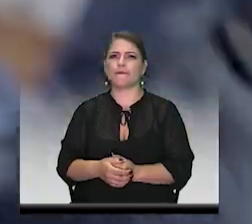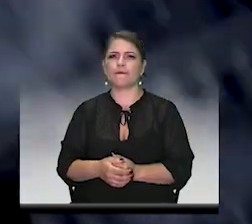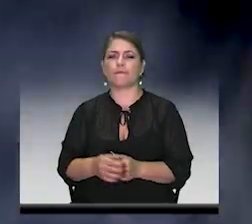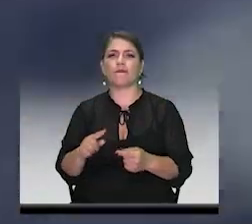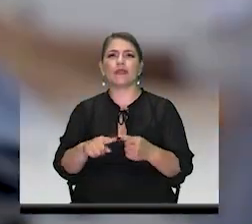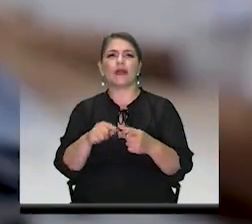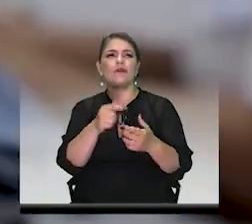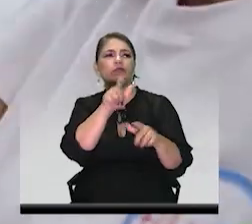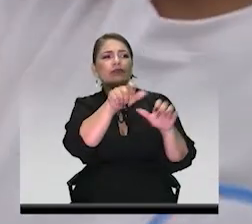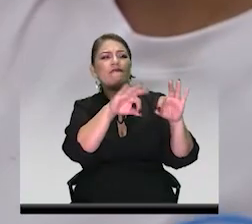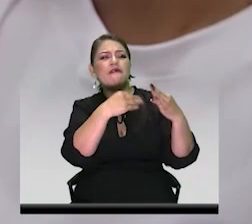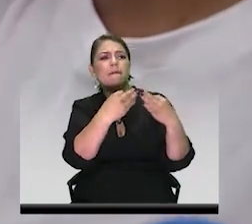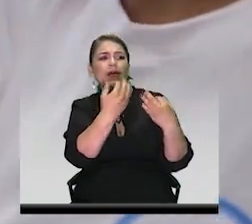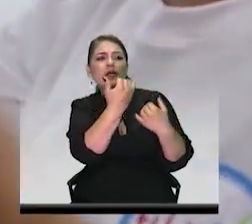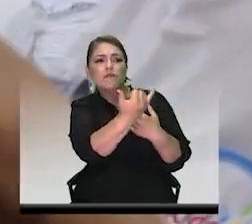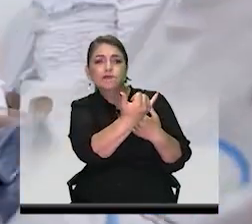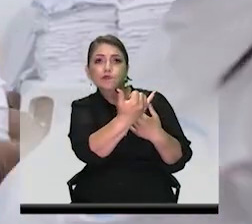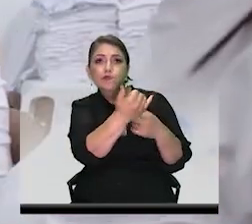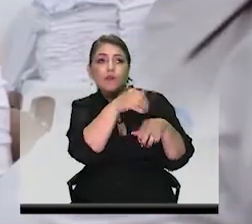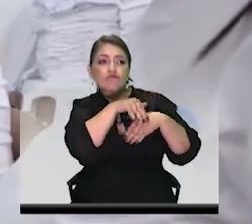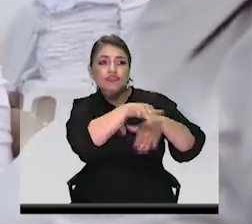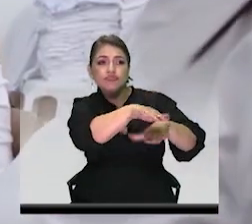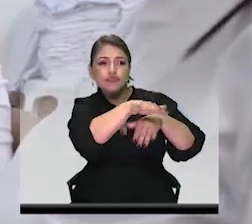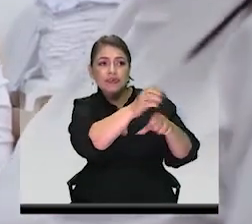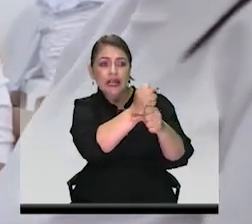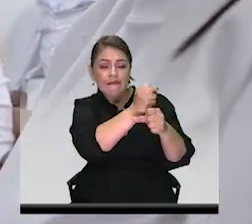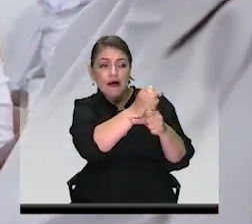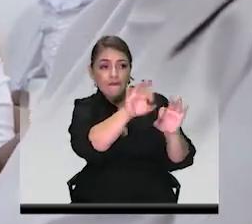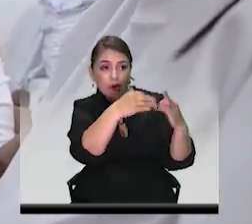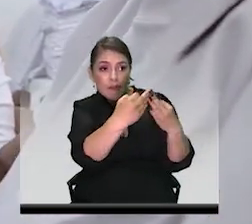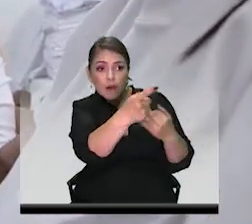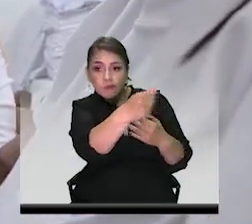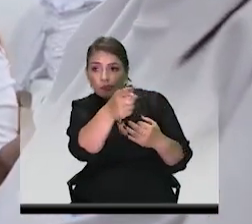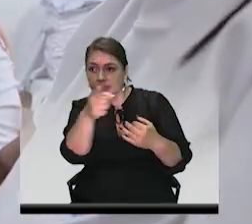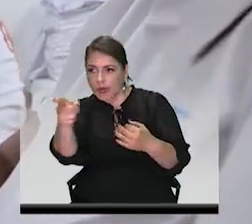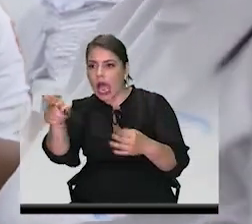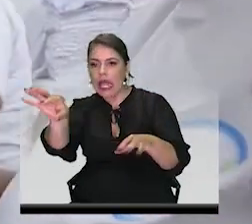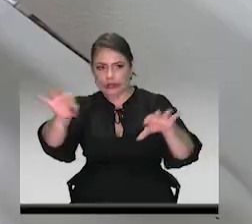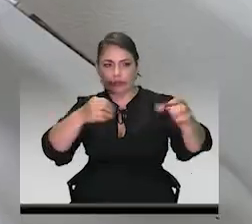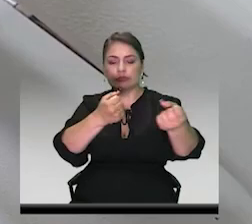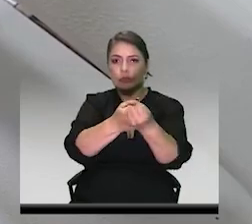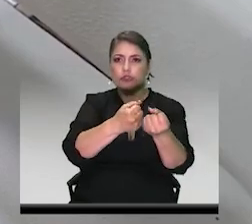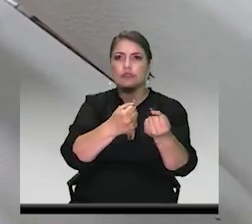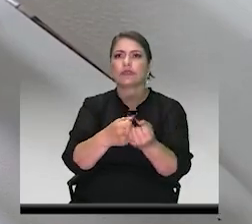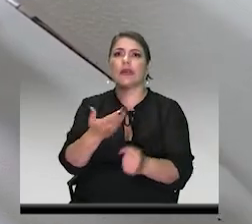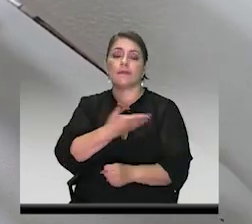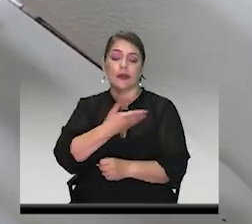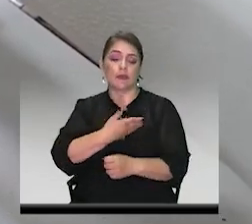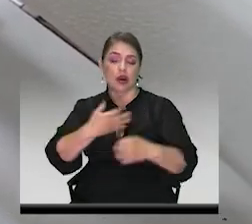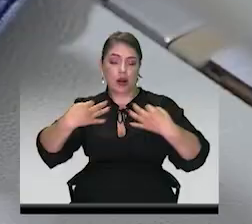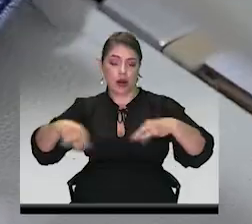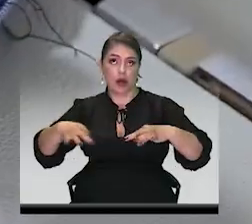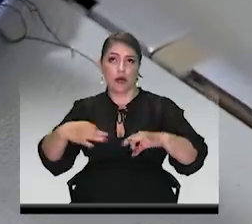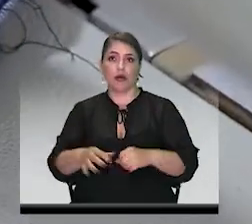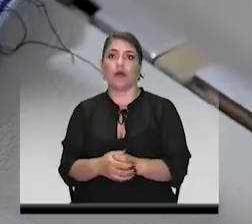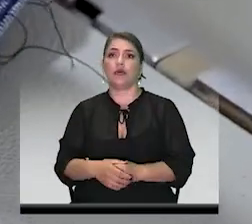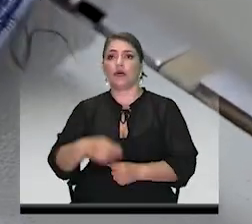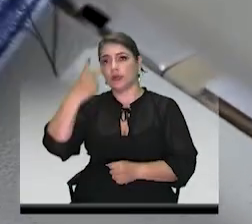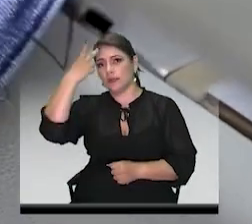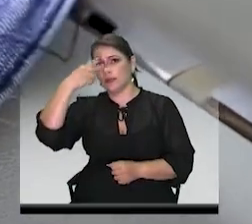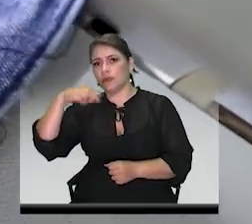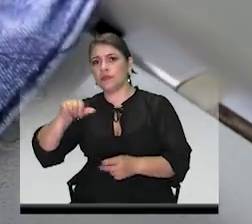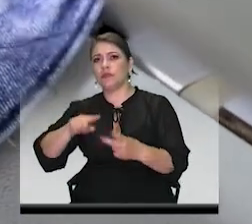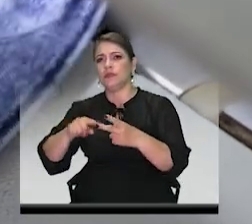talleres satélites, o sea, que sean muy familiares, donde pueda trabajar pues, la madre cabeza de hogar, con su hija, su prima,